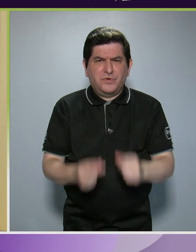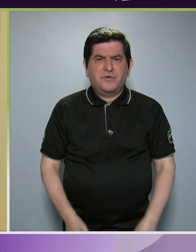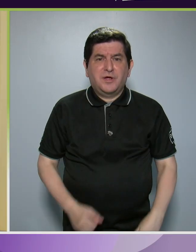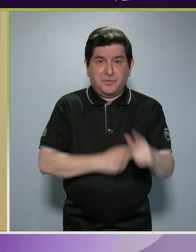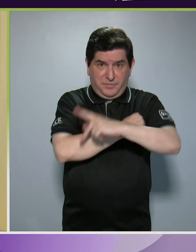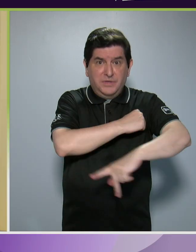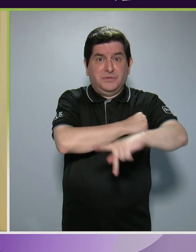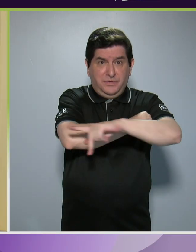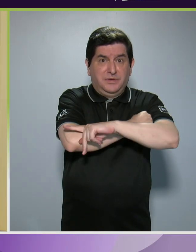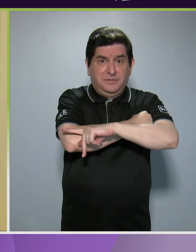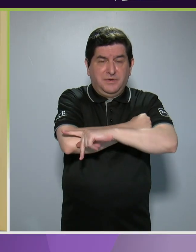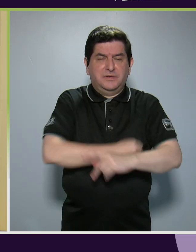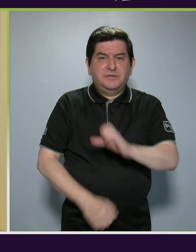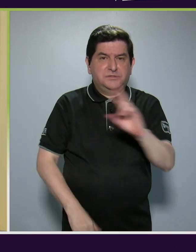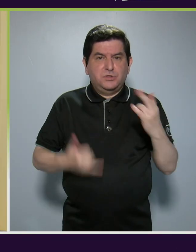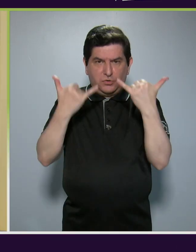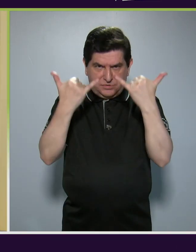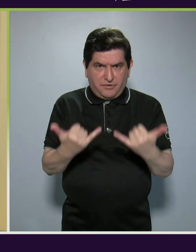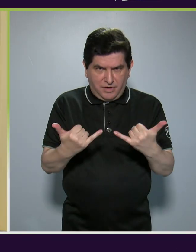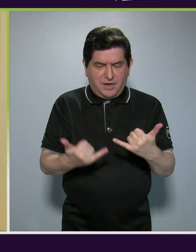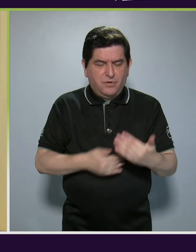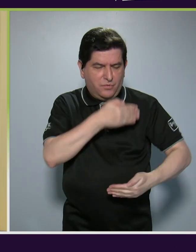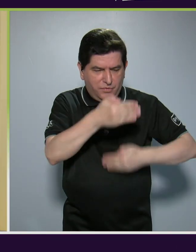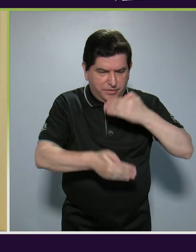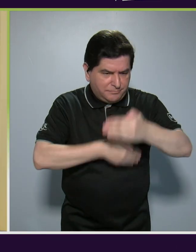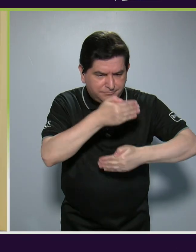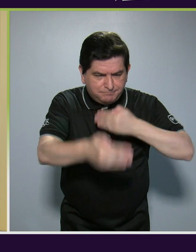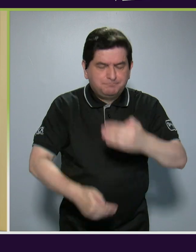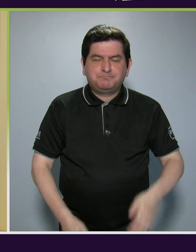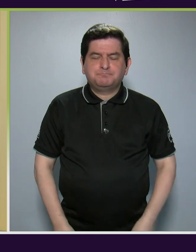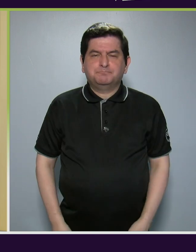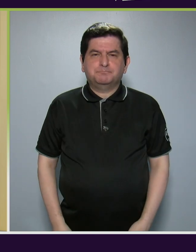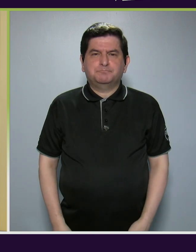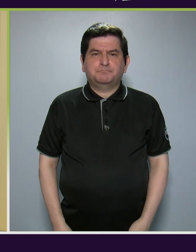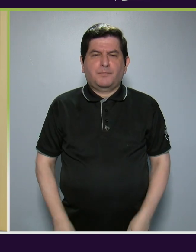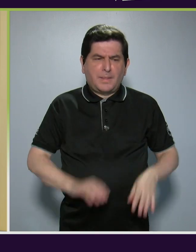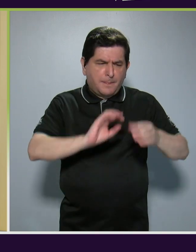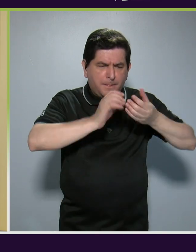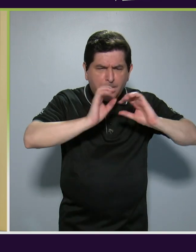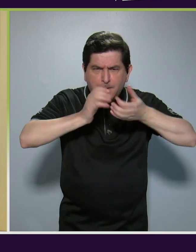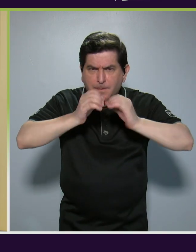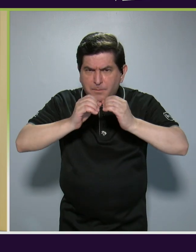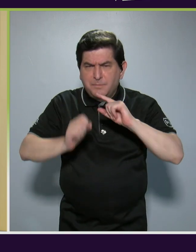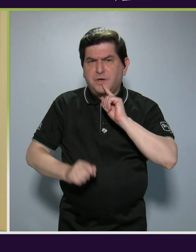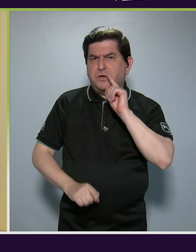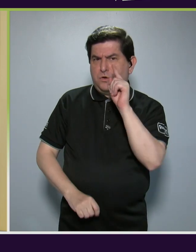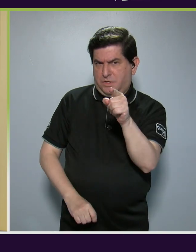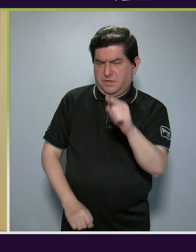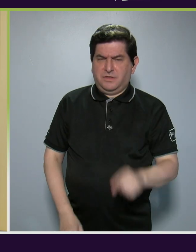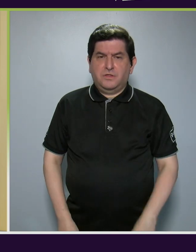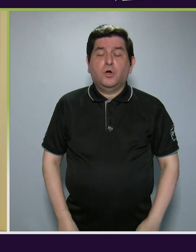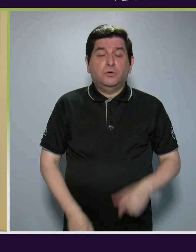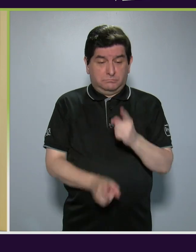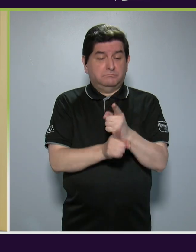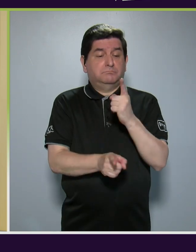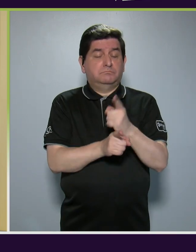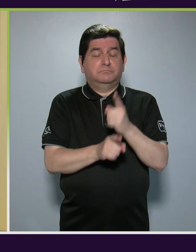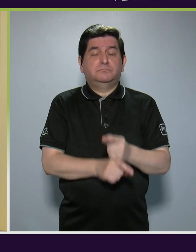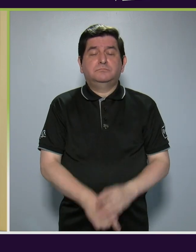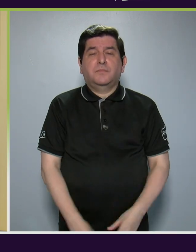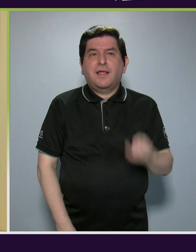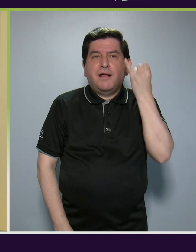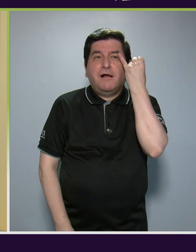país, digamos, Costa Rica en este momento transicionando. Entonces, los datos que mencionabas corresponden efectivamente a las